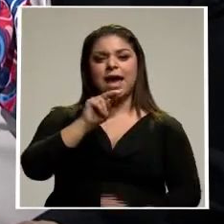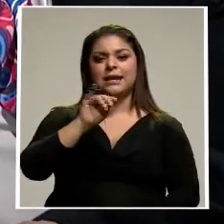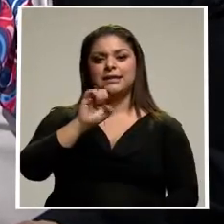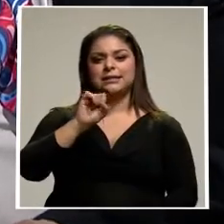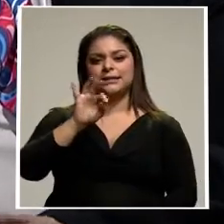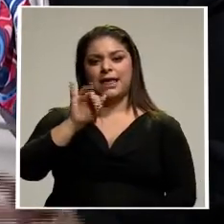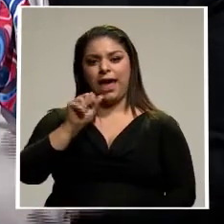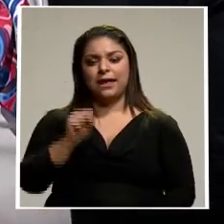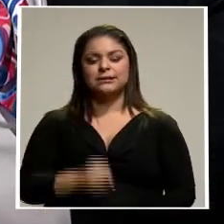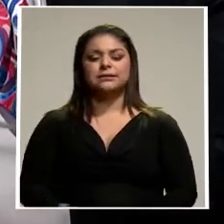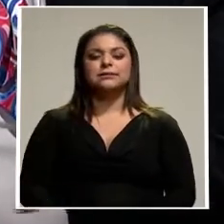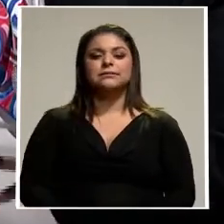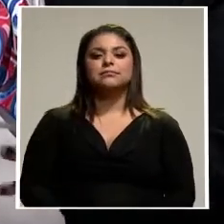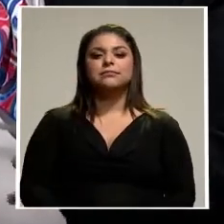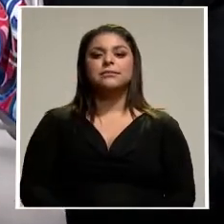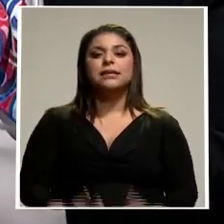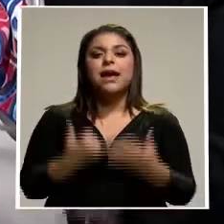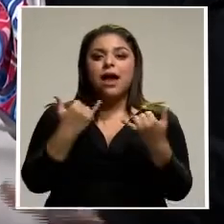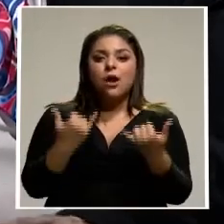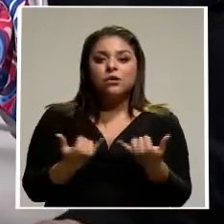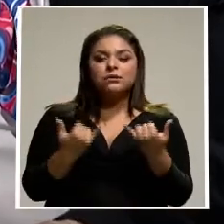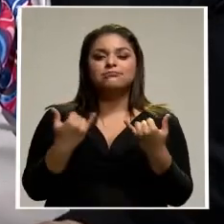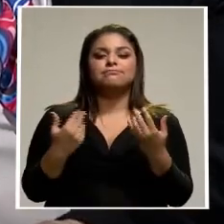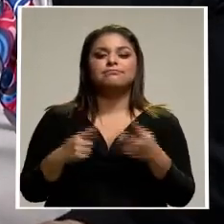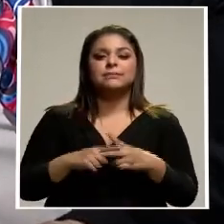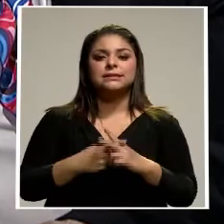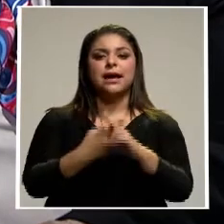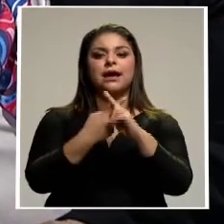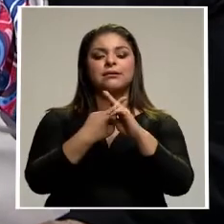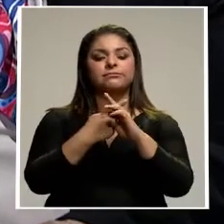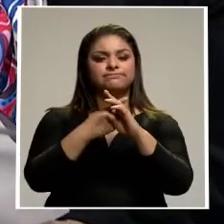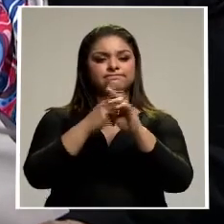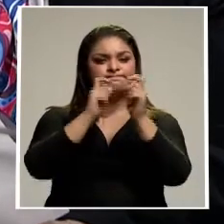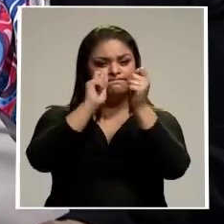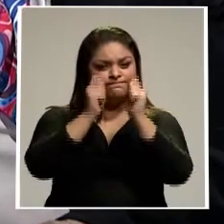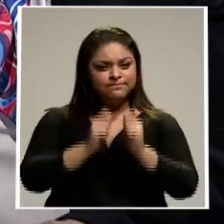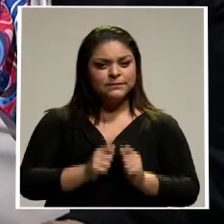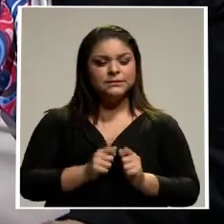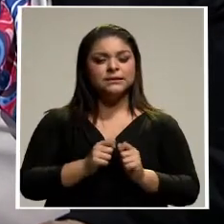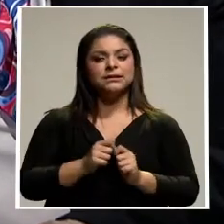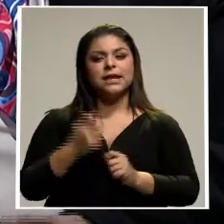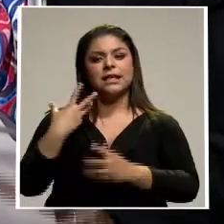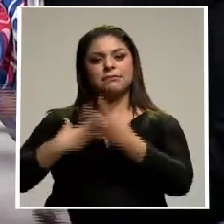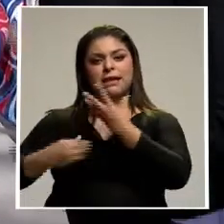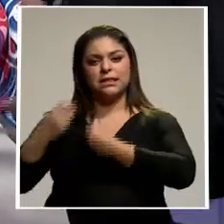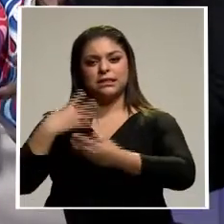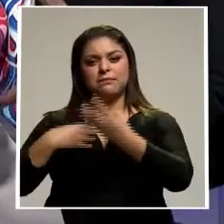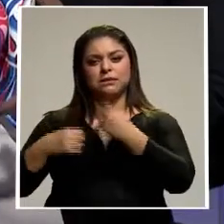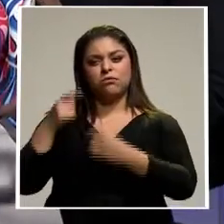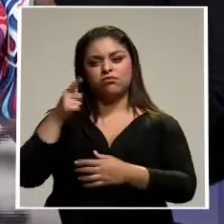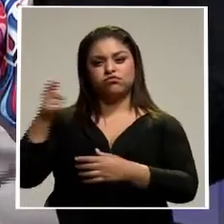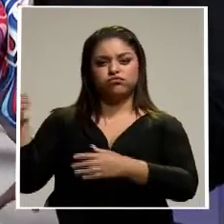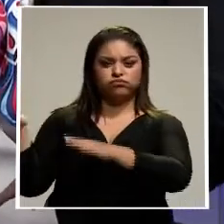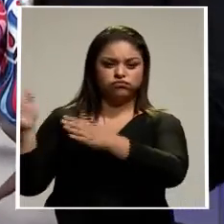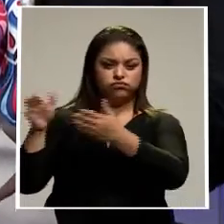empezar a iniciar un proceso de reparación de las víctimas que habían sido objeto de masacres, pueblos